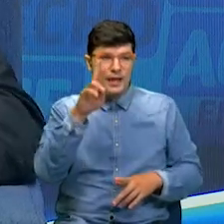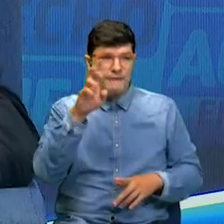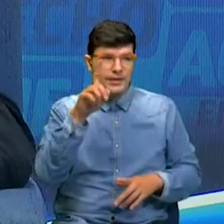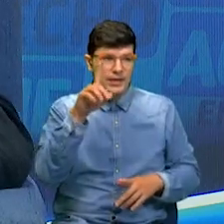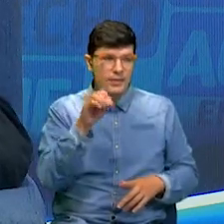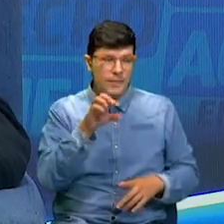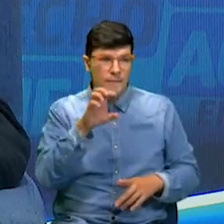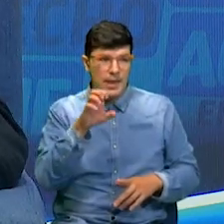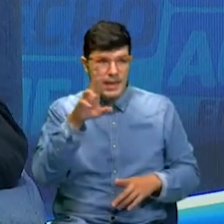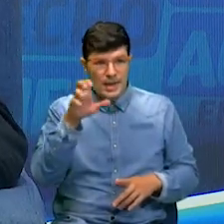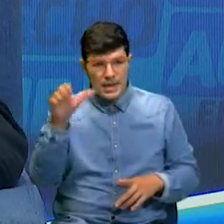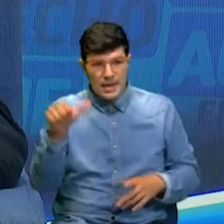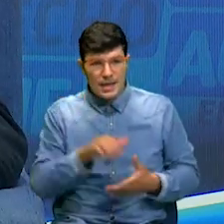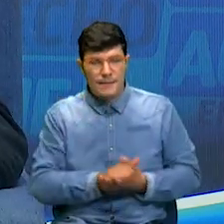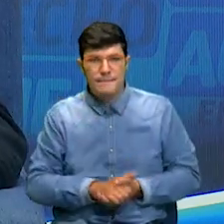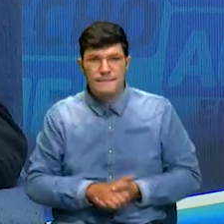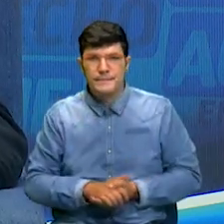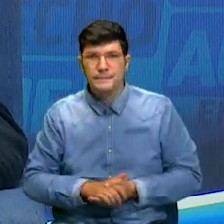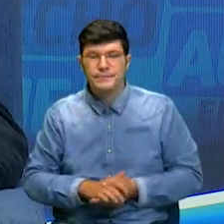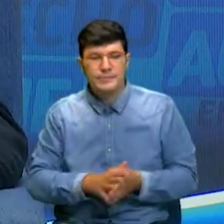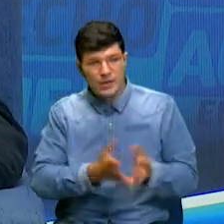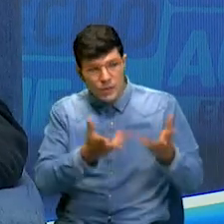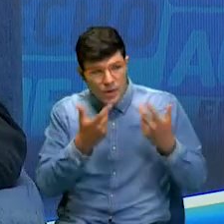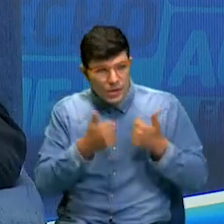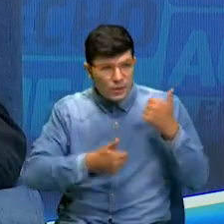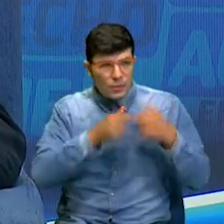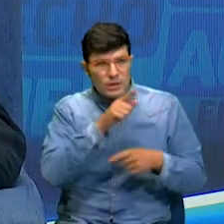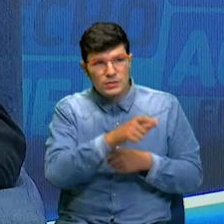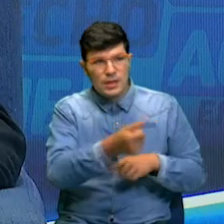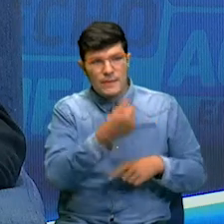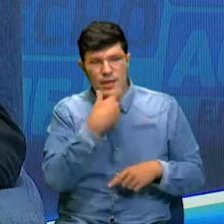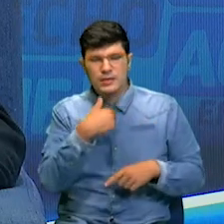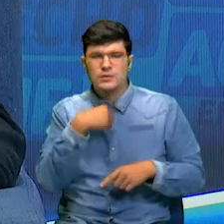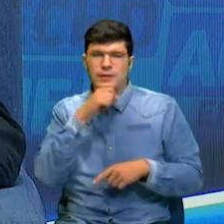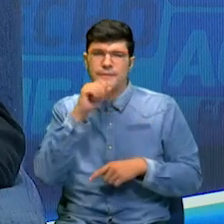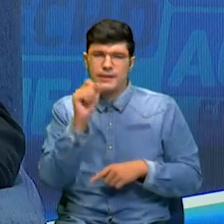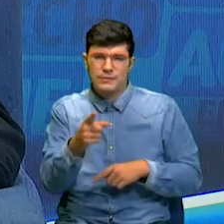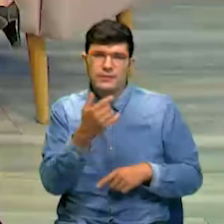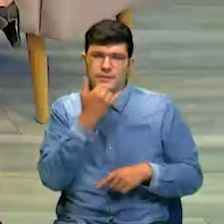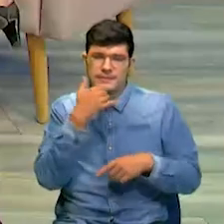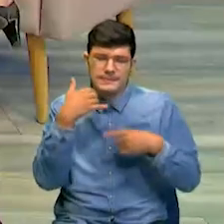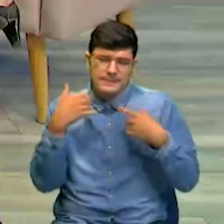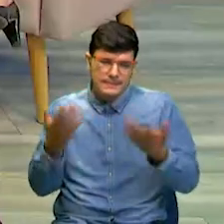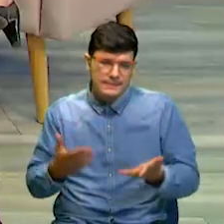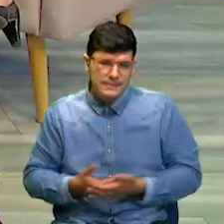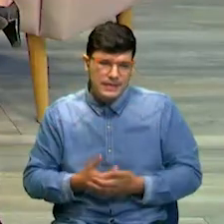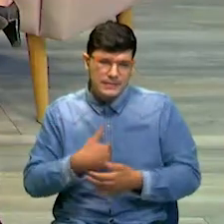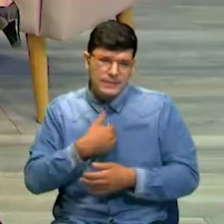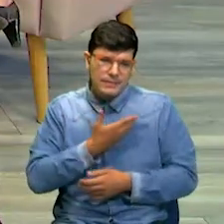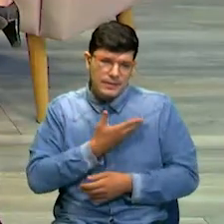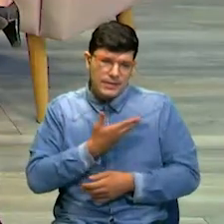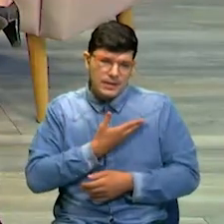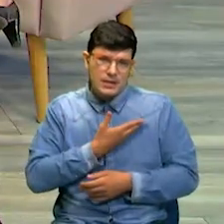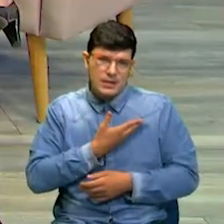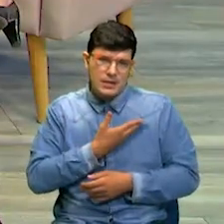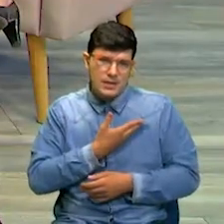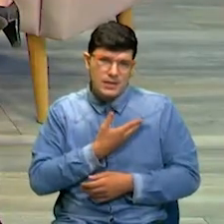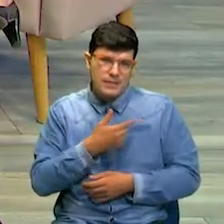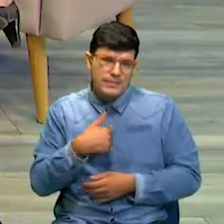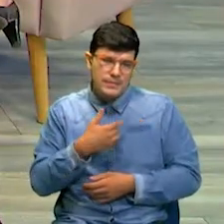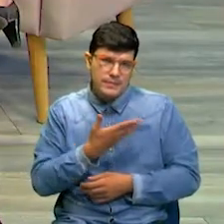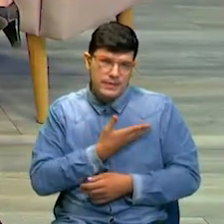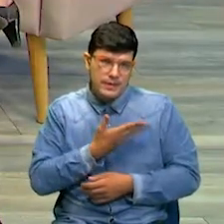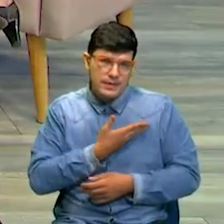va? Buena tarde. Sí, buenas tardes, muy amable, gracias. Cuéntenos, ¿cuál es su inquietud? No, la inquietud es la siguiente, es que resulta que la mamá de mi señora está en una